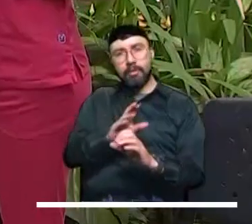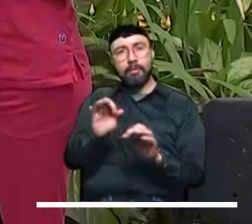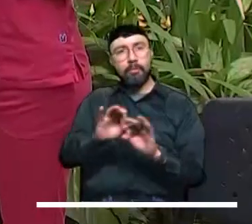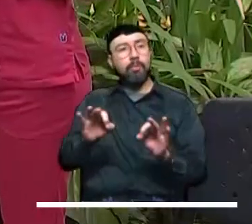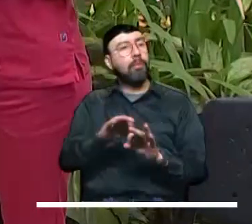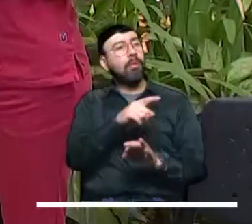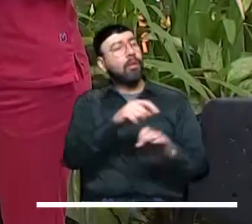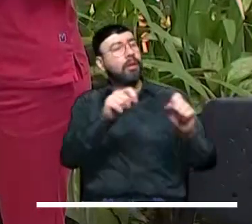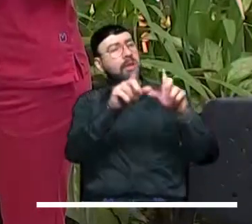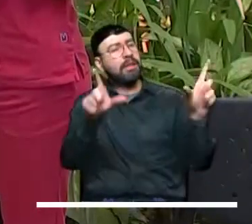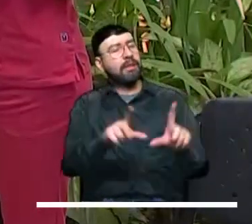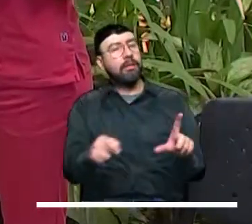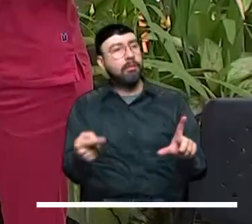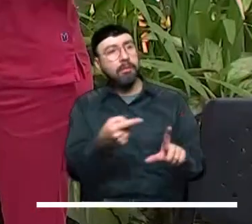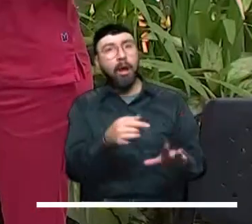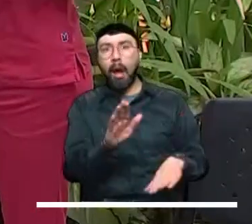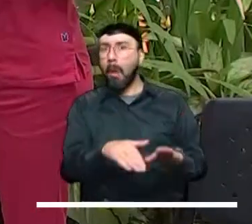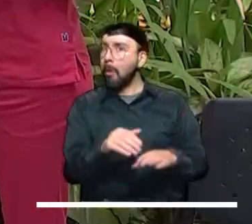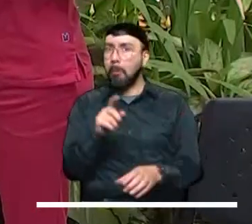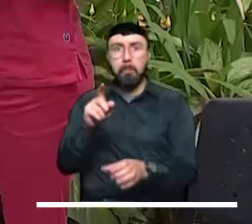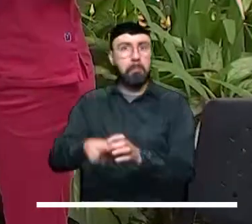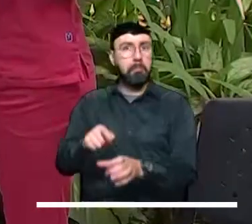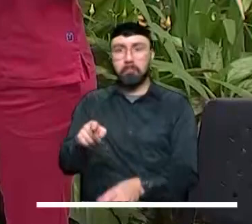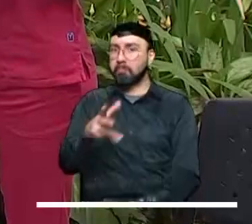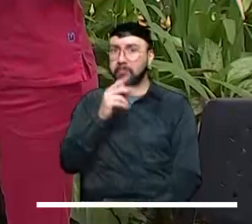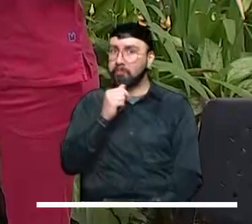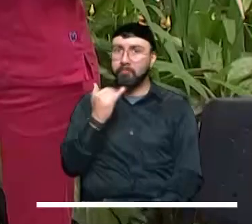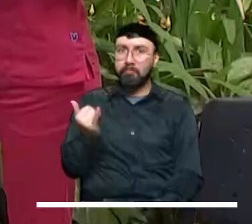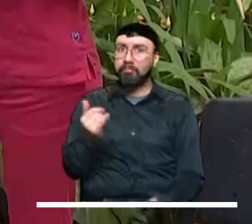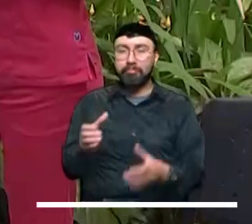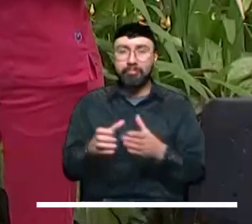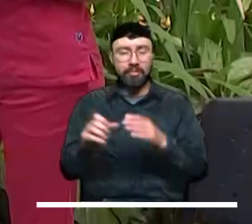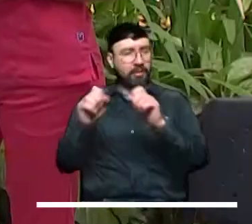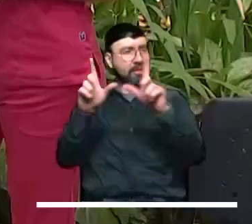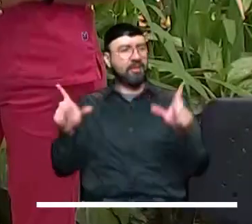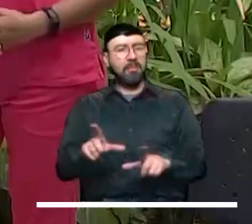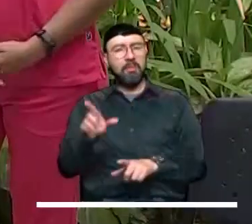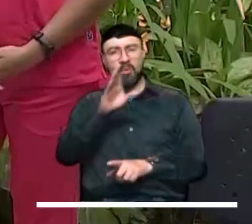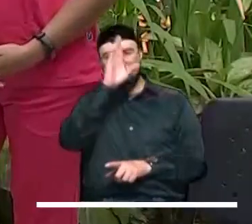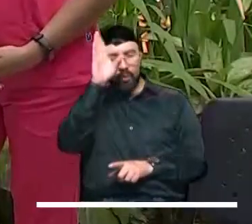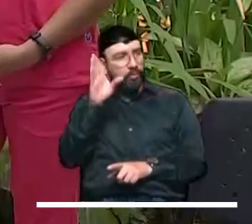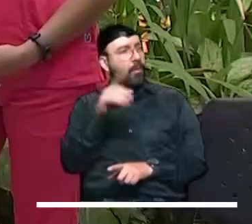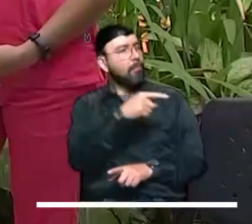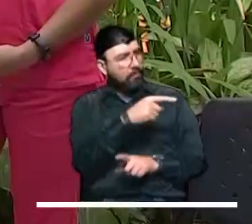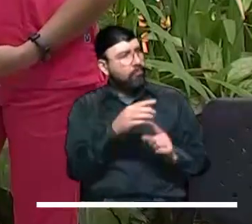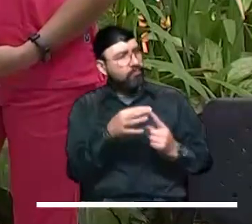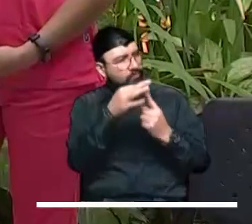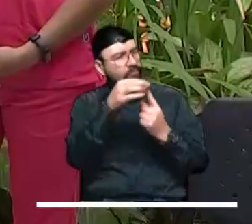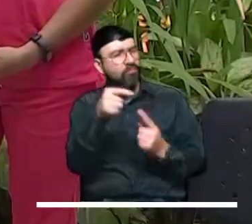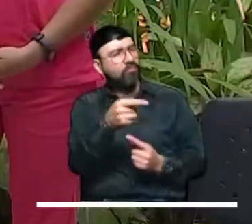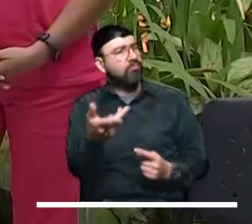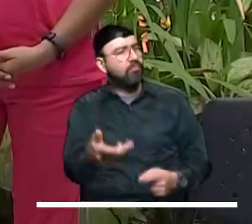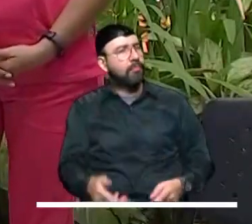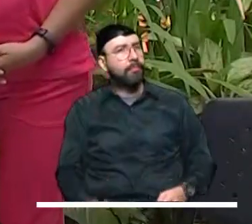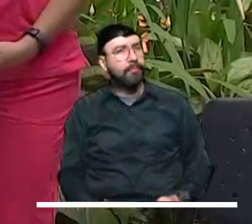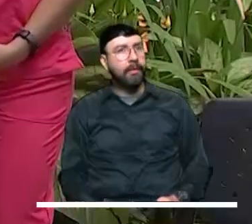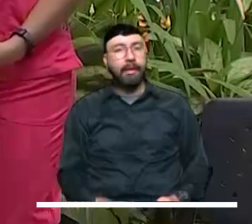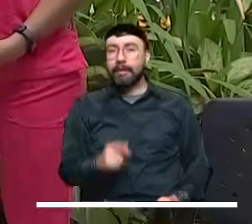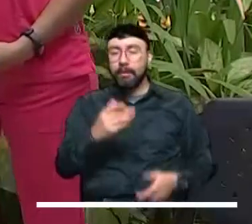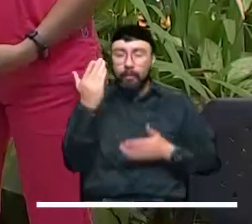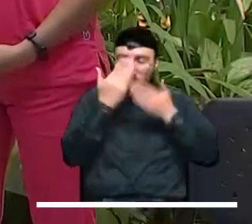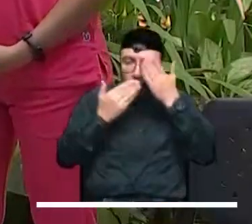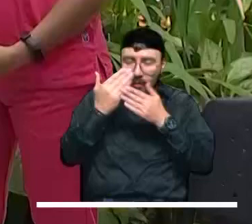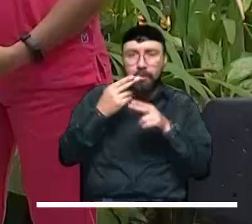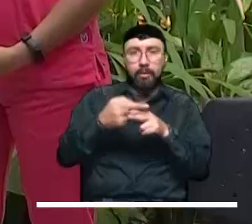ese examen, que muchas veces no están incluidos en los exámenes de rutina. Bueno, esta prueba se